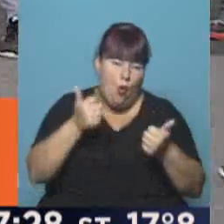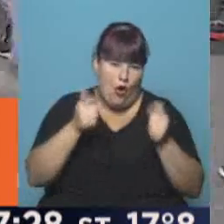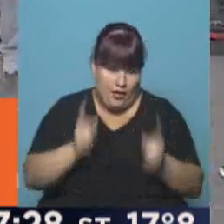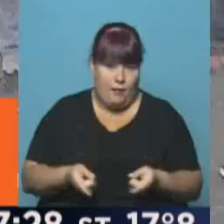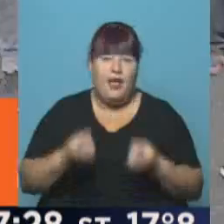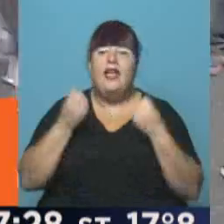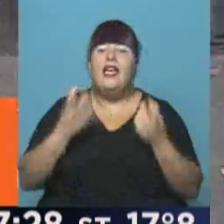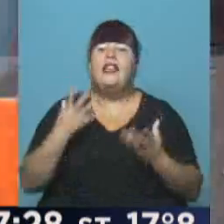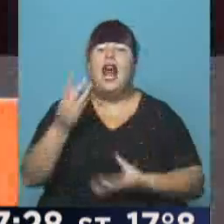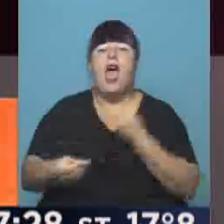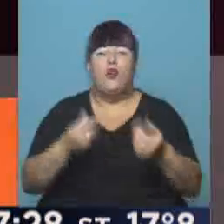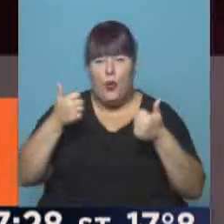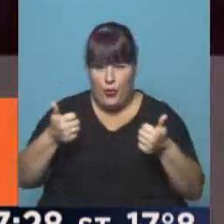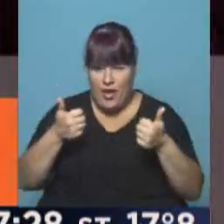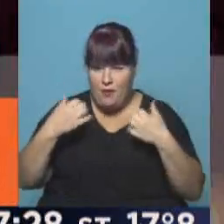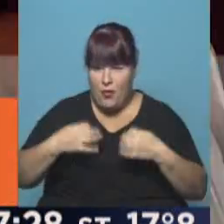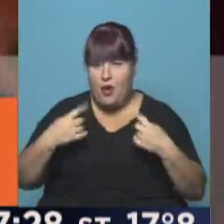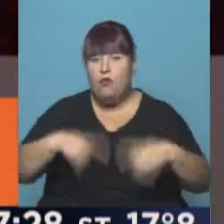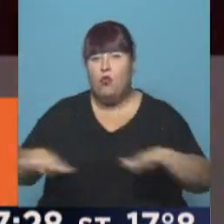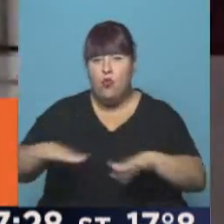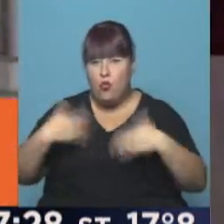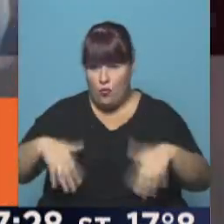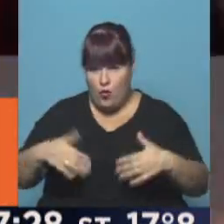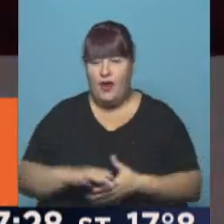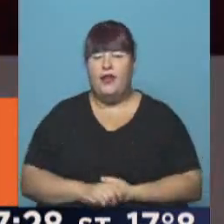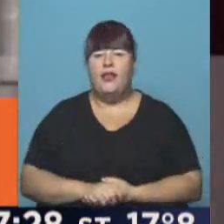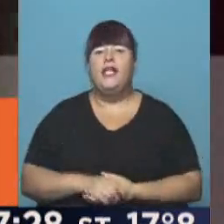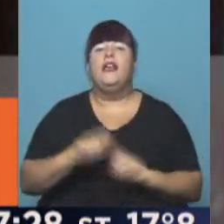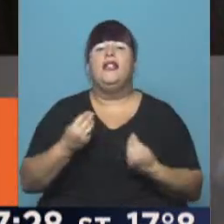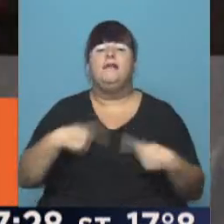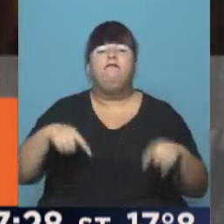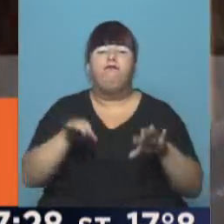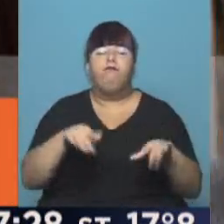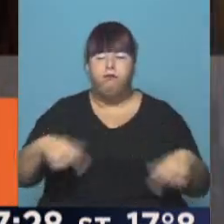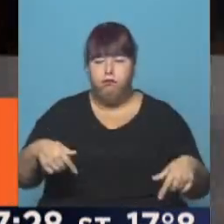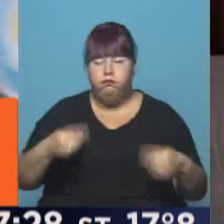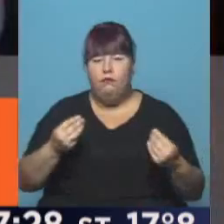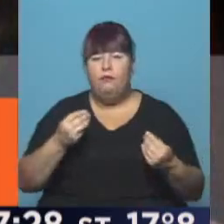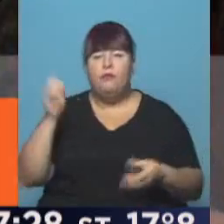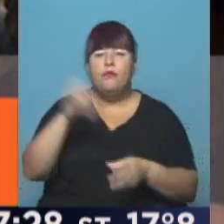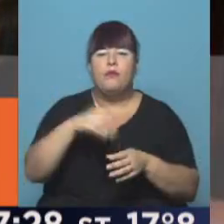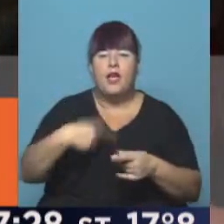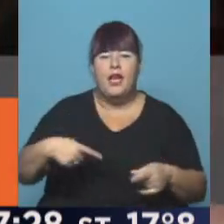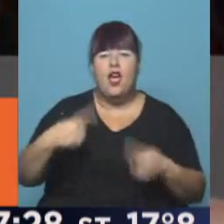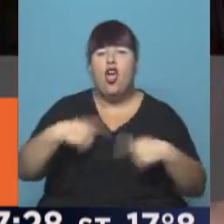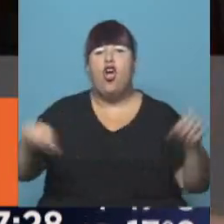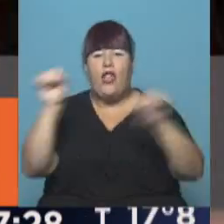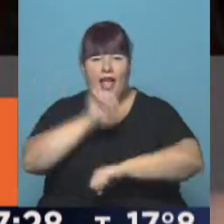¿Cómo viene la ayuda? Bien, bien, muy bien, mucho movimiento. ¿Qué es lo que están acá, qué están recogiendo? Con